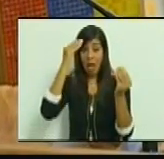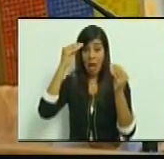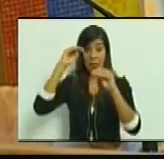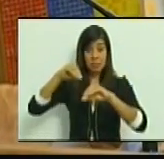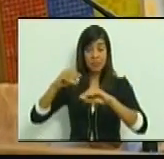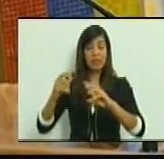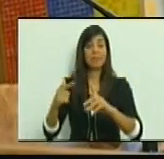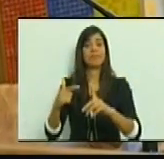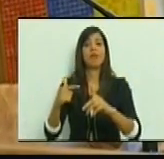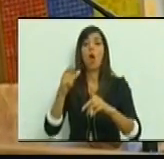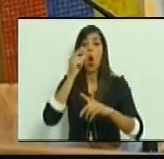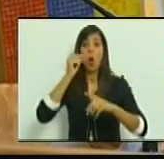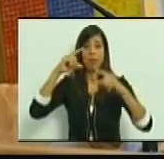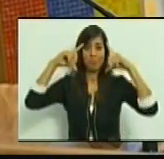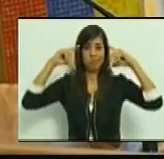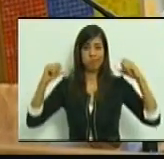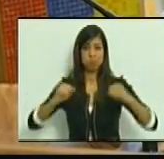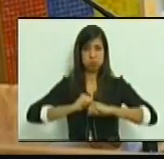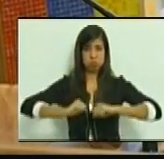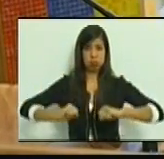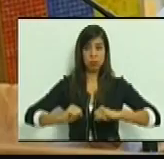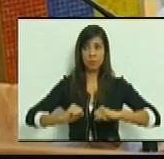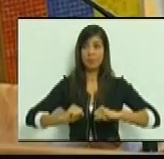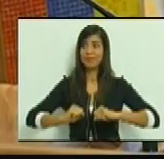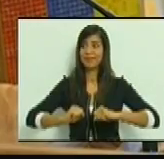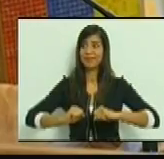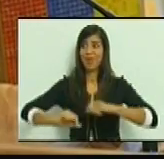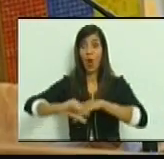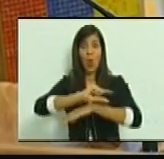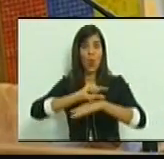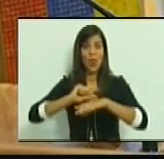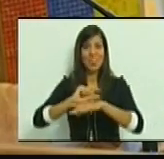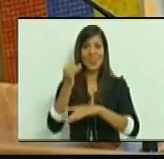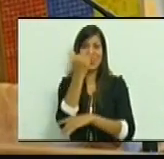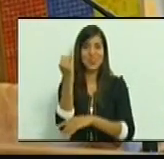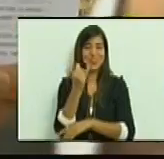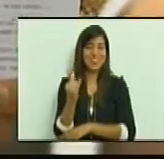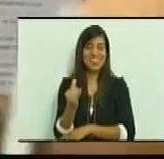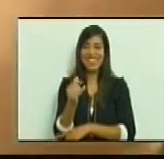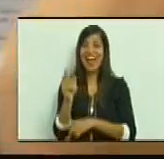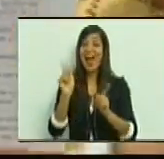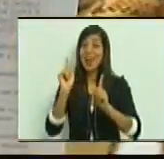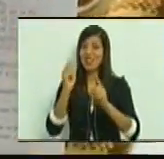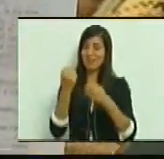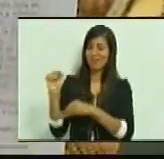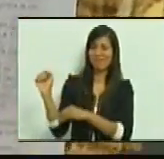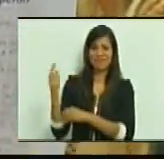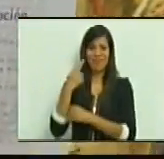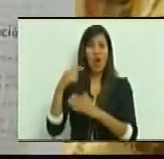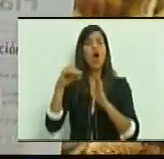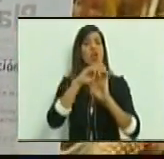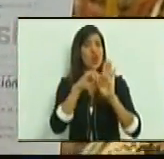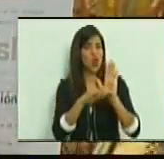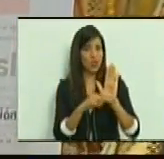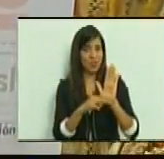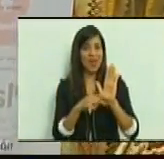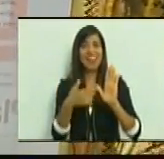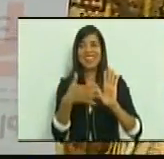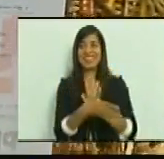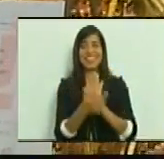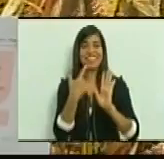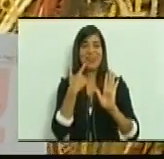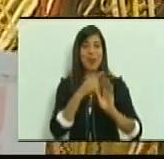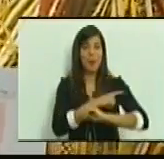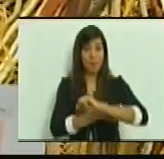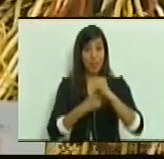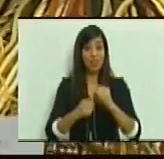Hernán Escarrá que, dado que el electo gobernador del estado Zulia no cumplió con la norma constitucional ni con los actos de este